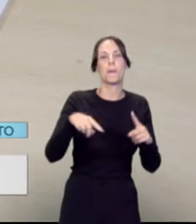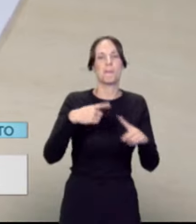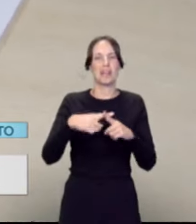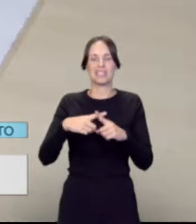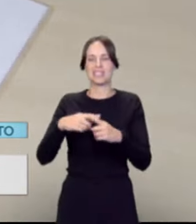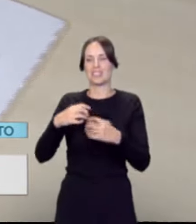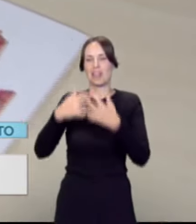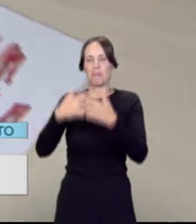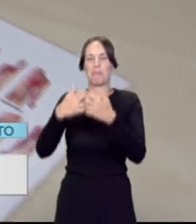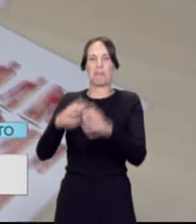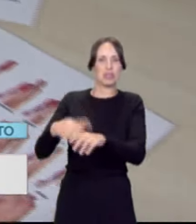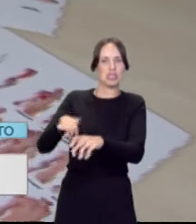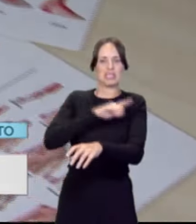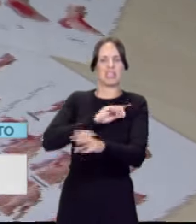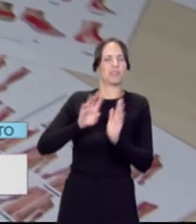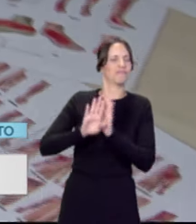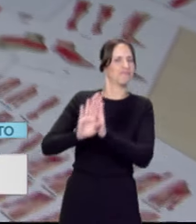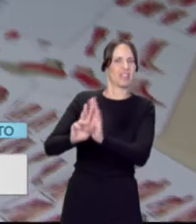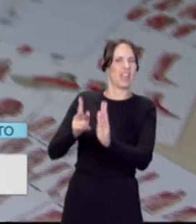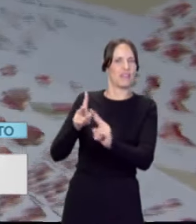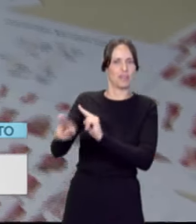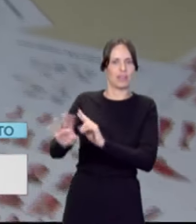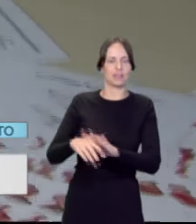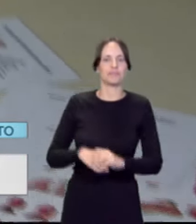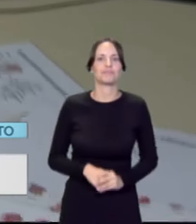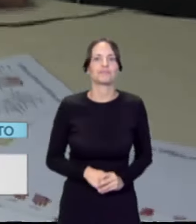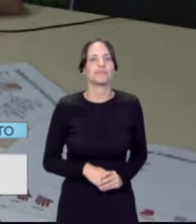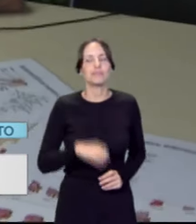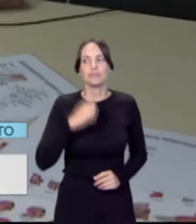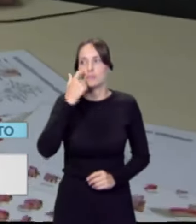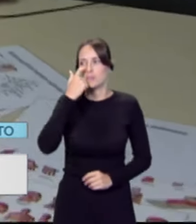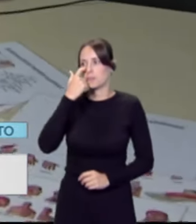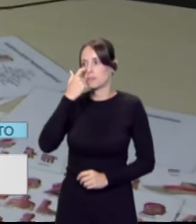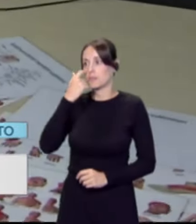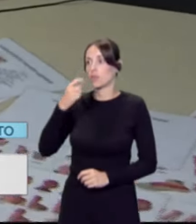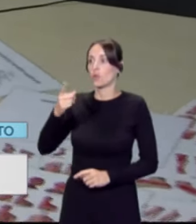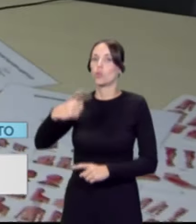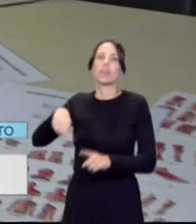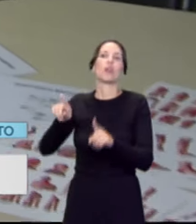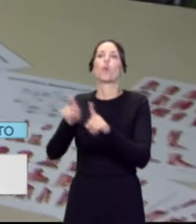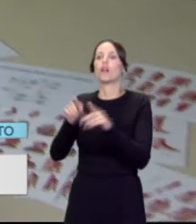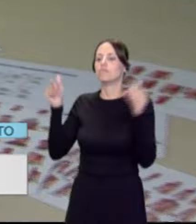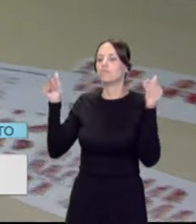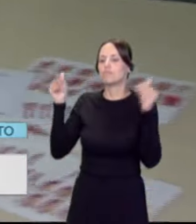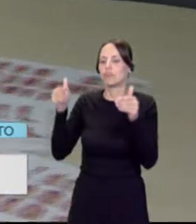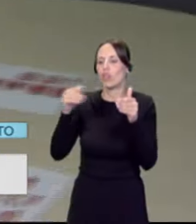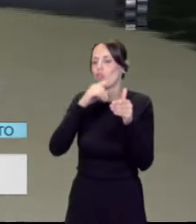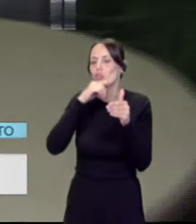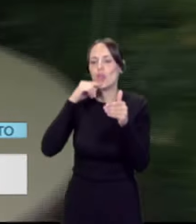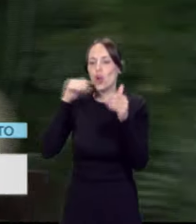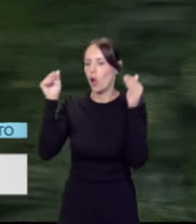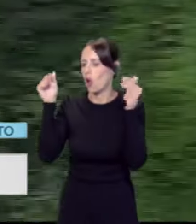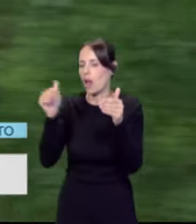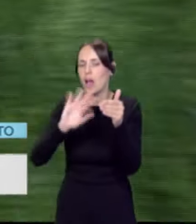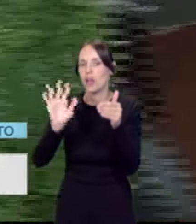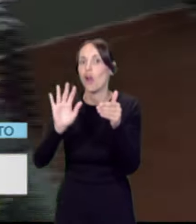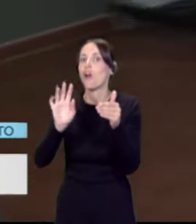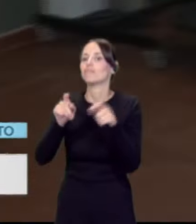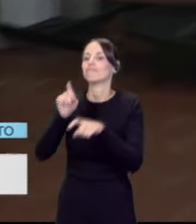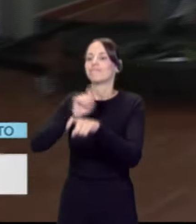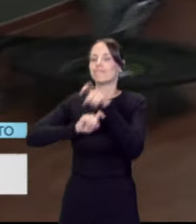ultraprocesados. Decíamos que ustedes van más allá del dolor, ¿no? Van al origen. Sí,